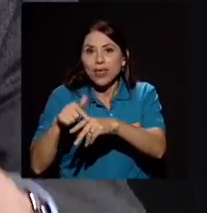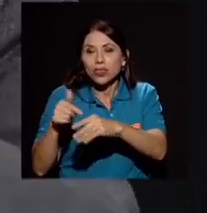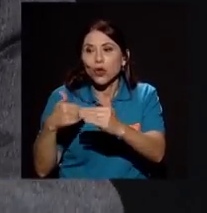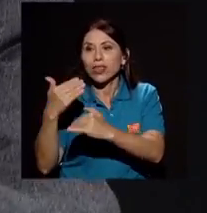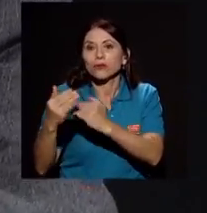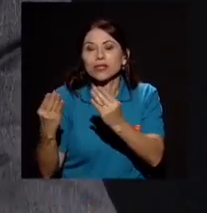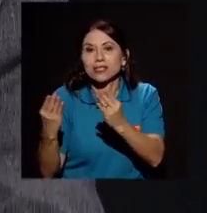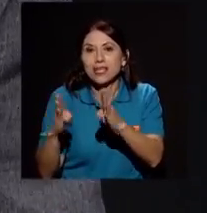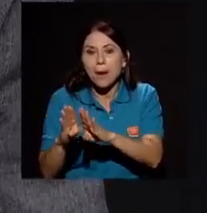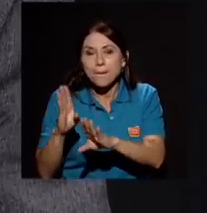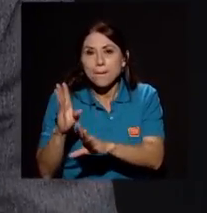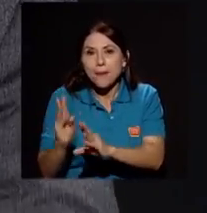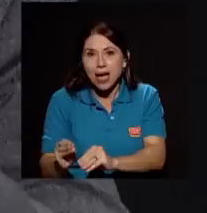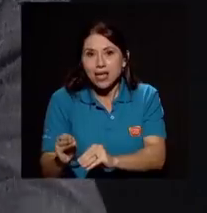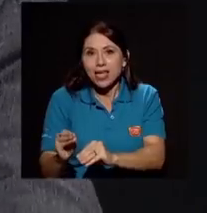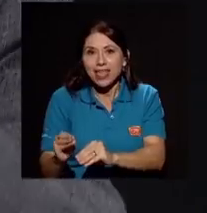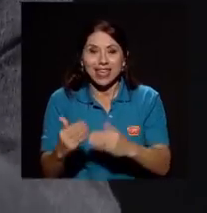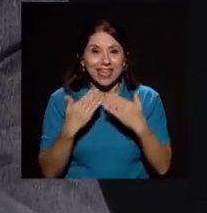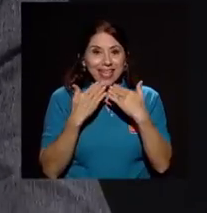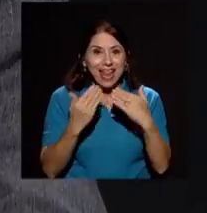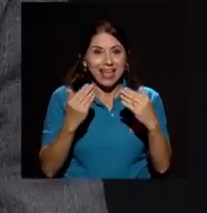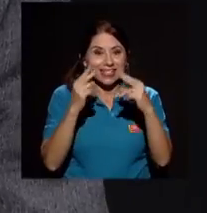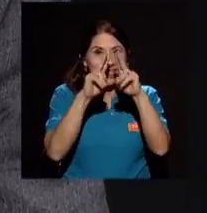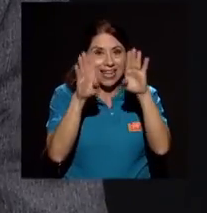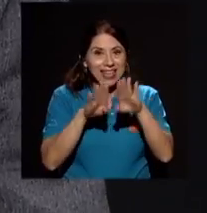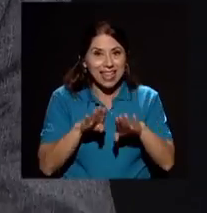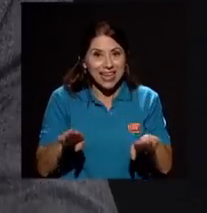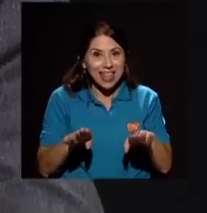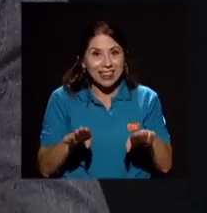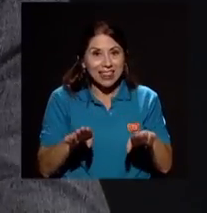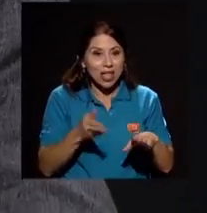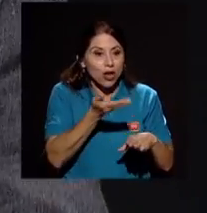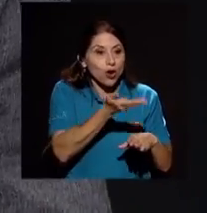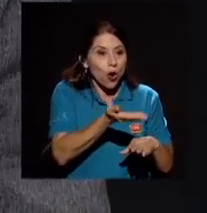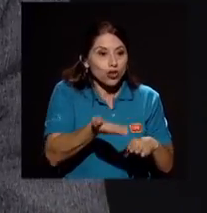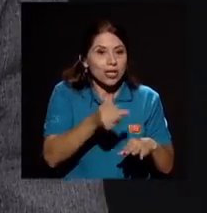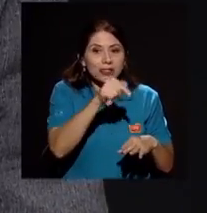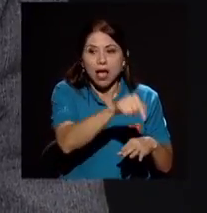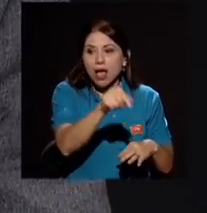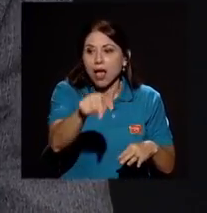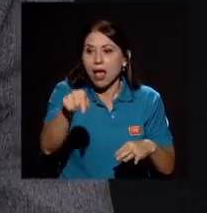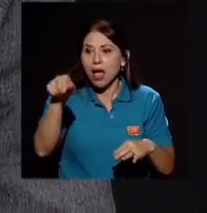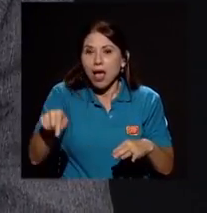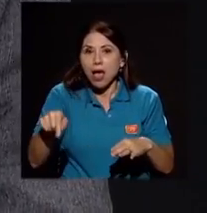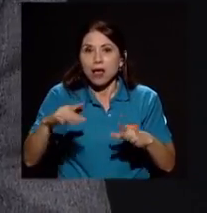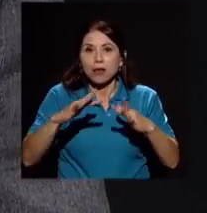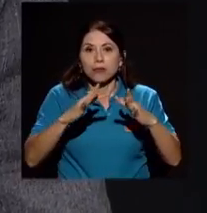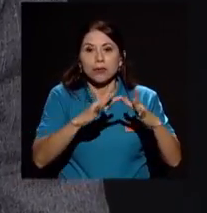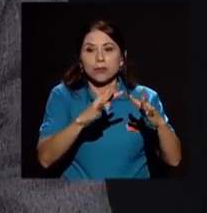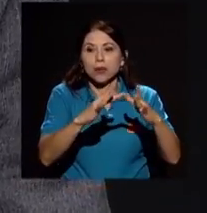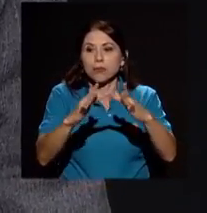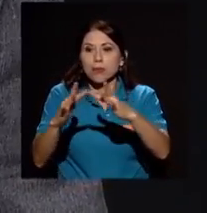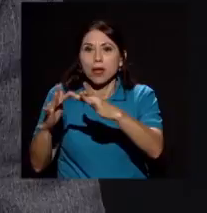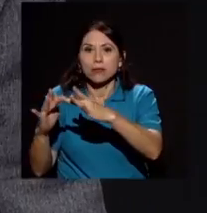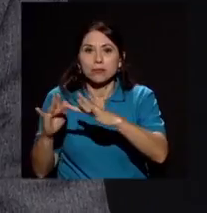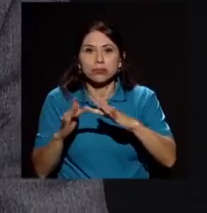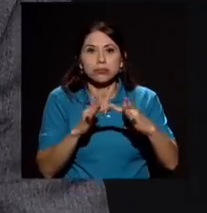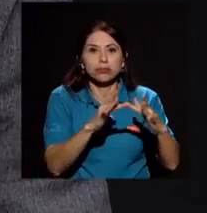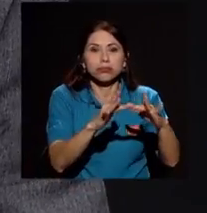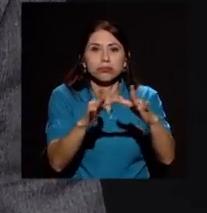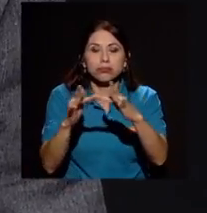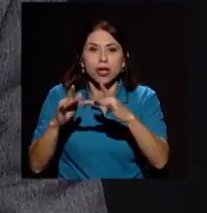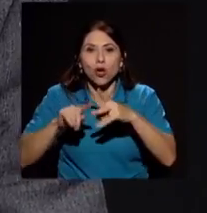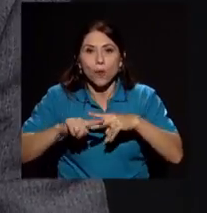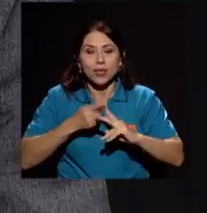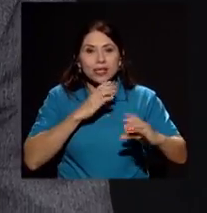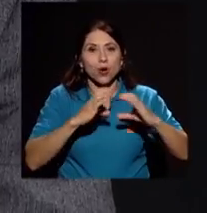las cosas fuera comienzan a comunicarse para llevar a cabo actividades que nosotros obviamente previamente hemos